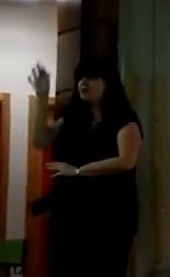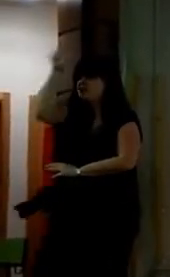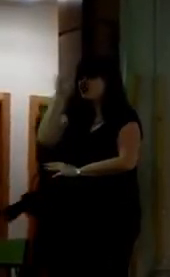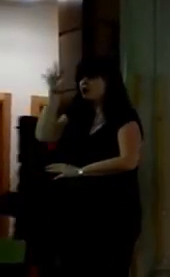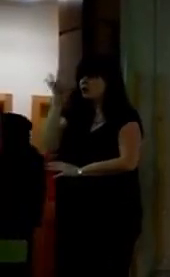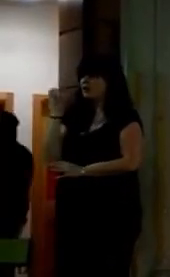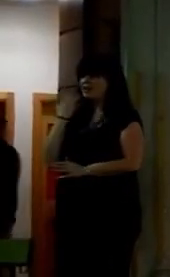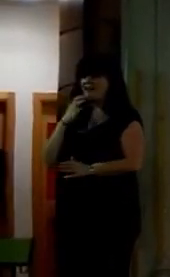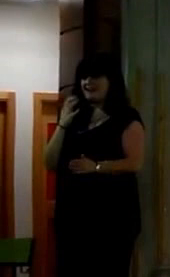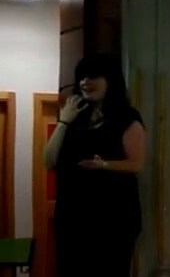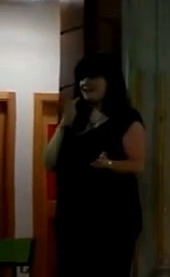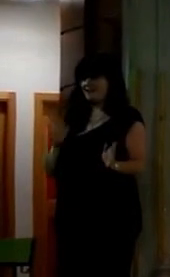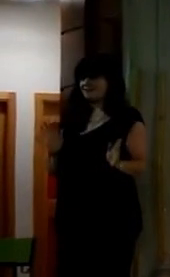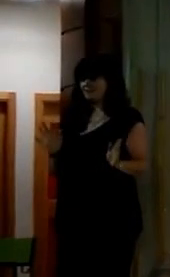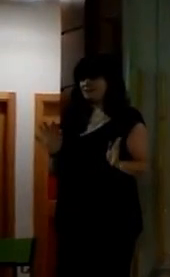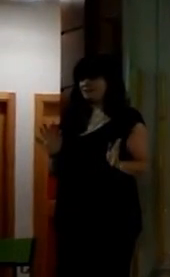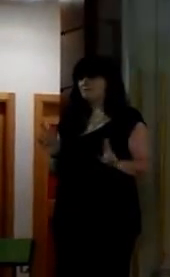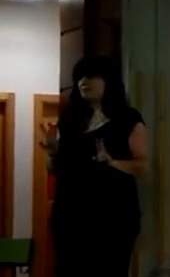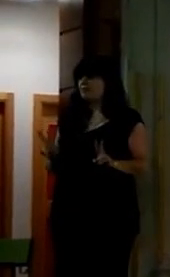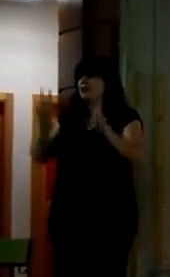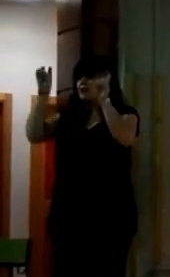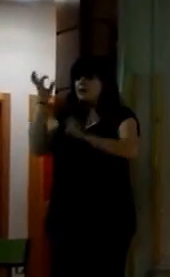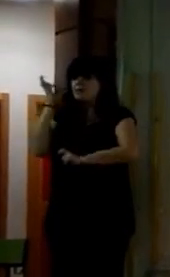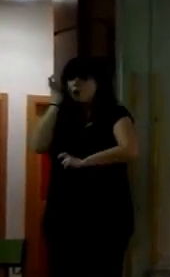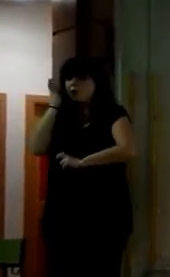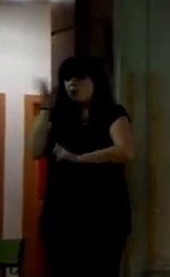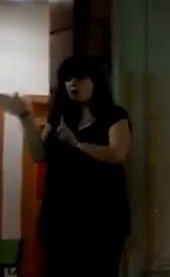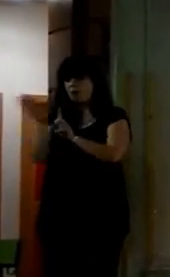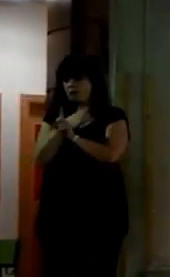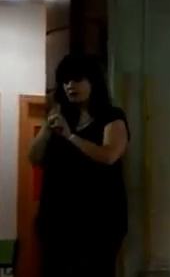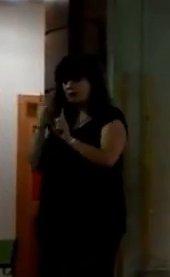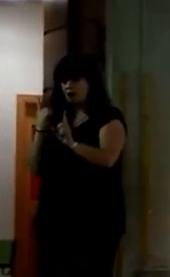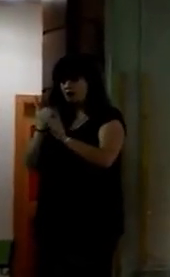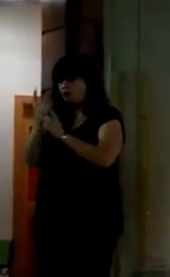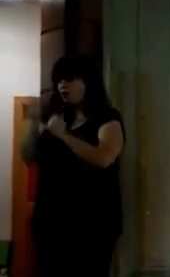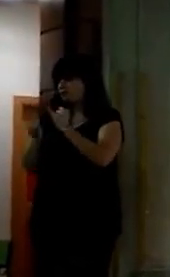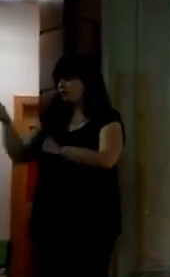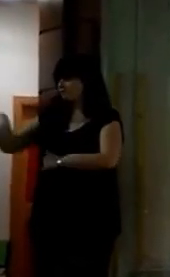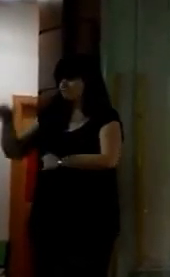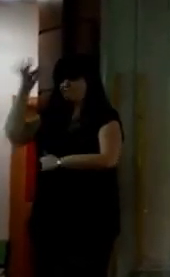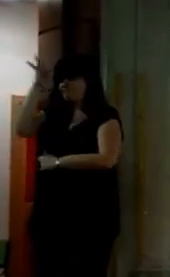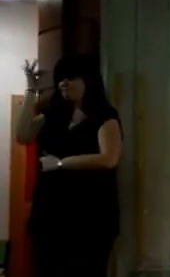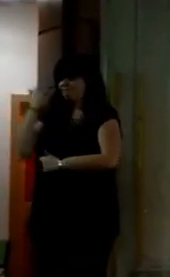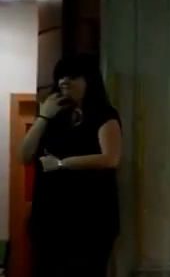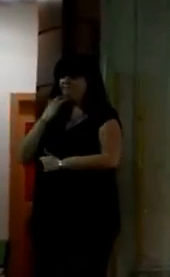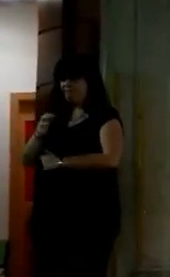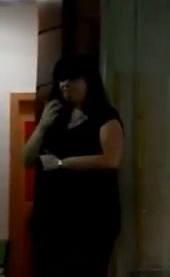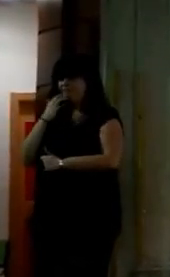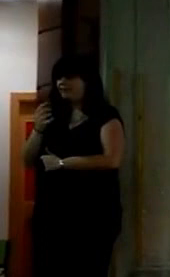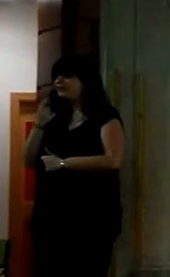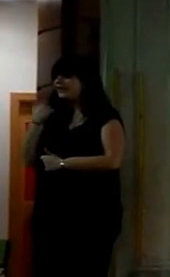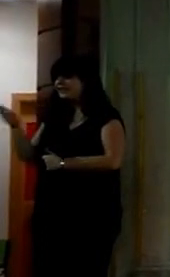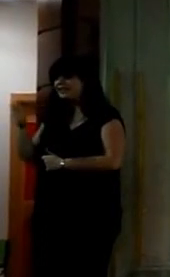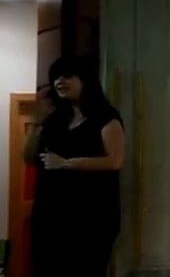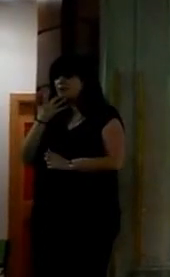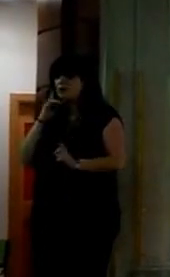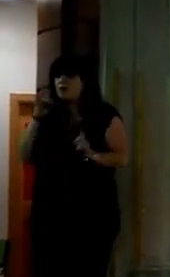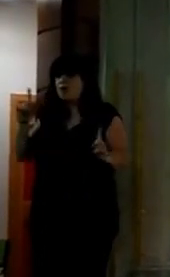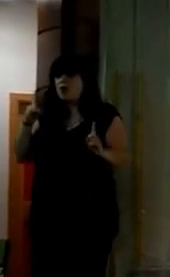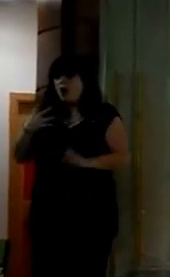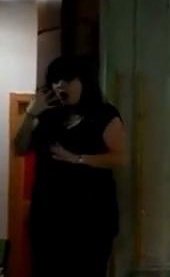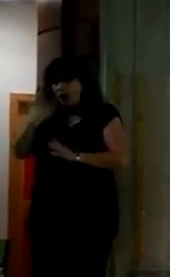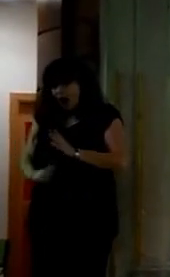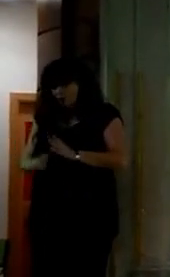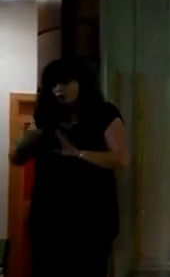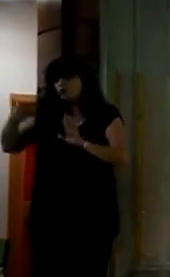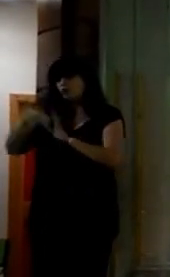moi rara sobre a violencia de xénero e din mesmo que o aborto é unha modalidade